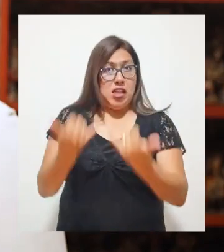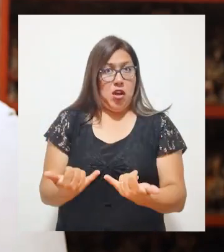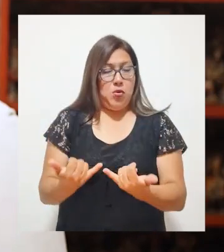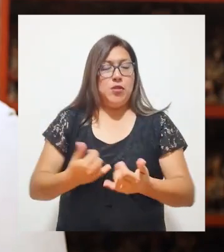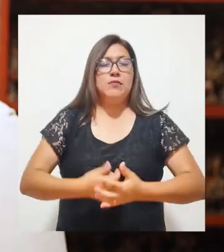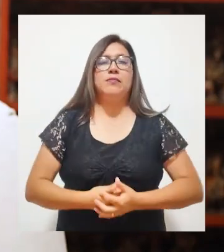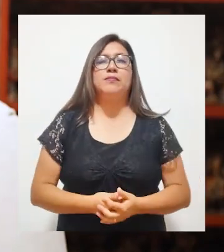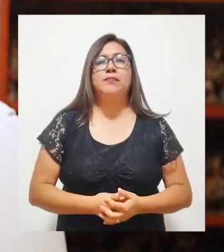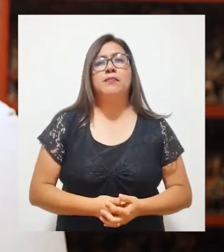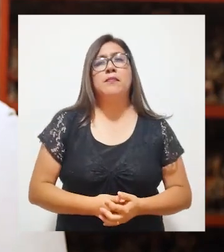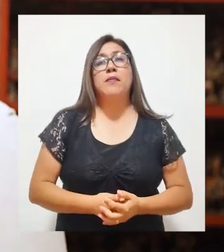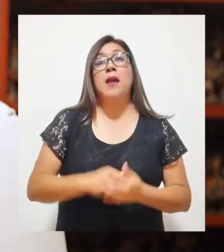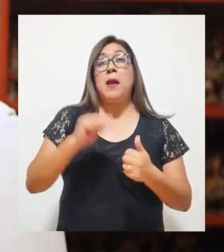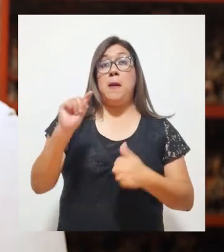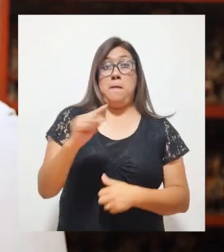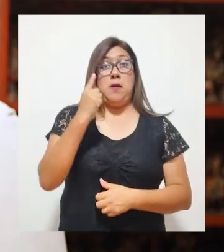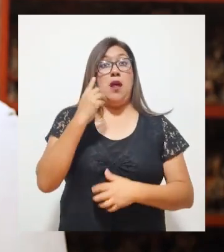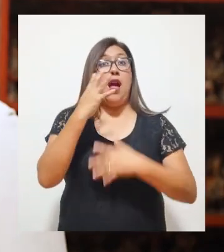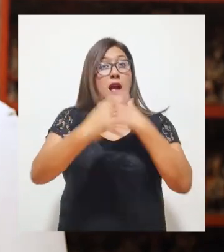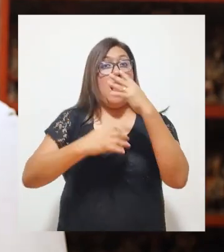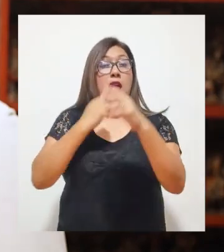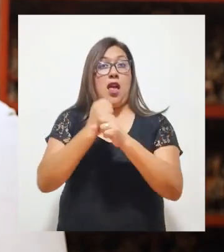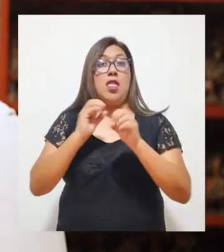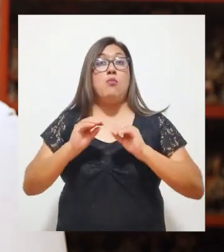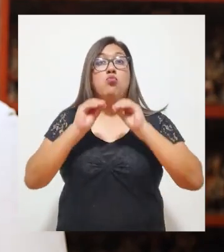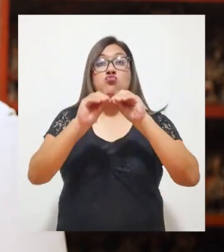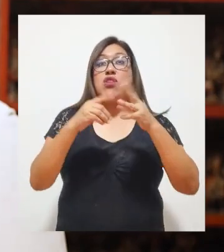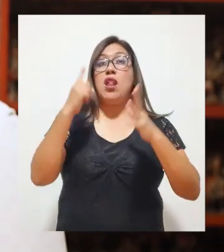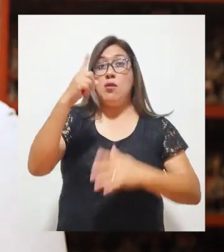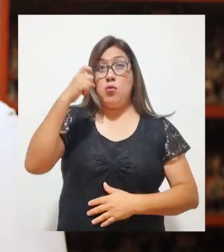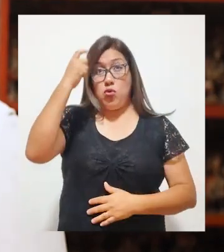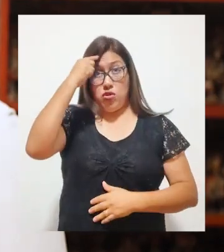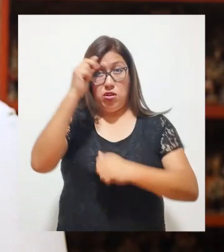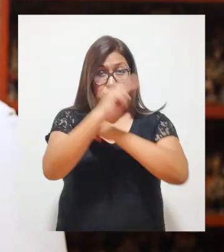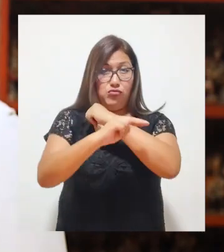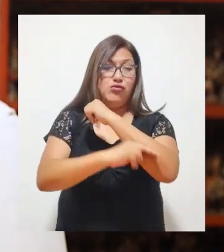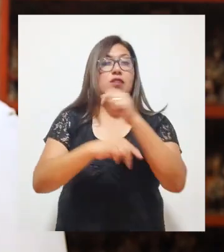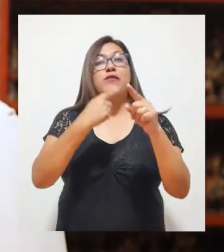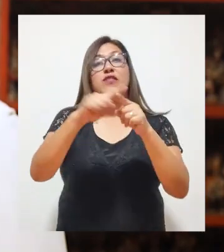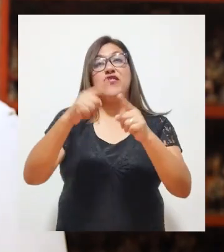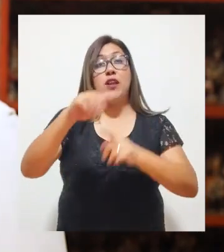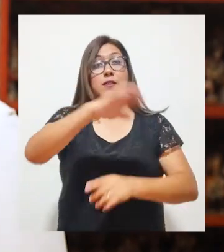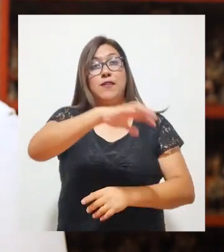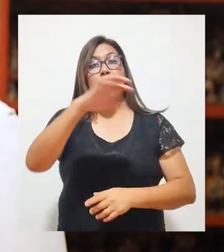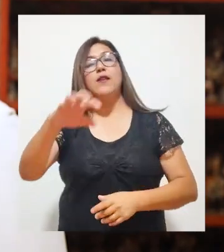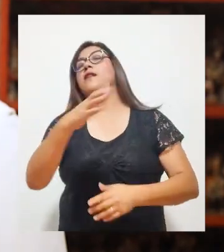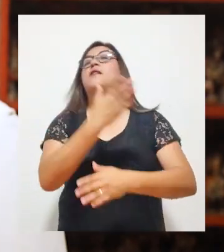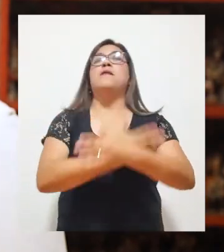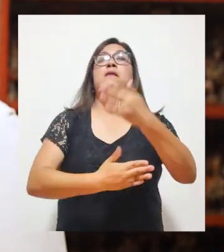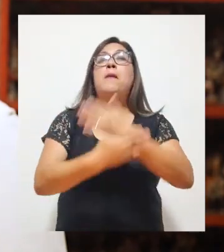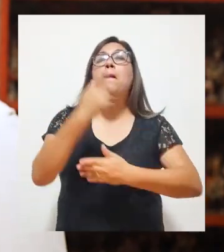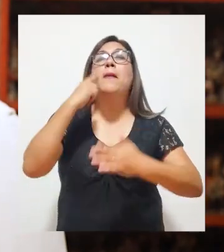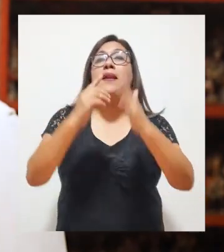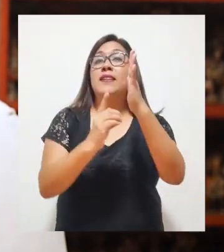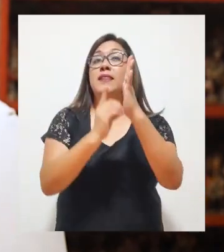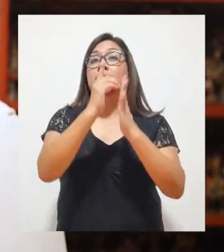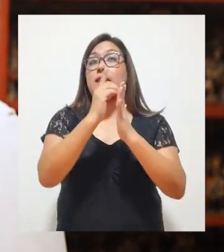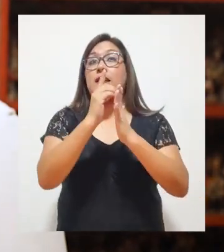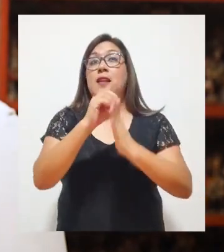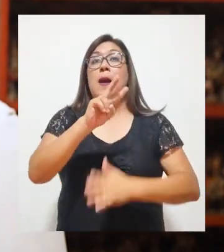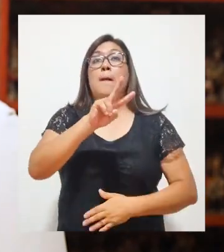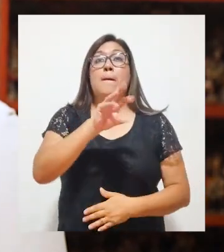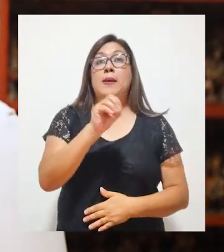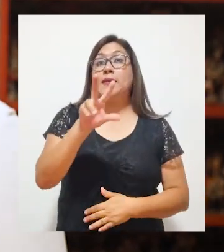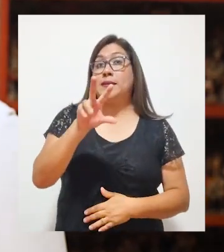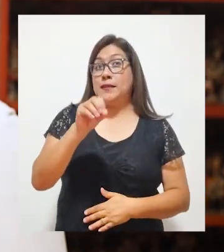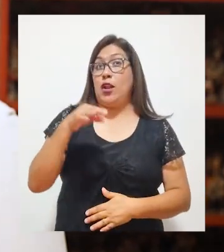fecha. En el primer año de implementación de la Política Nacional Multisectorial de Discapacidad para el Desarrollo